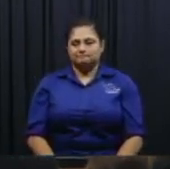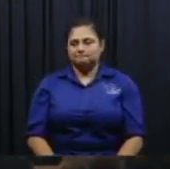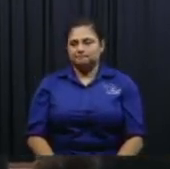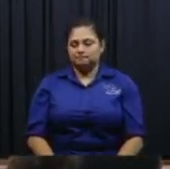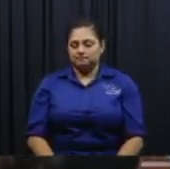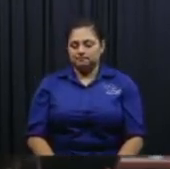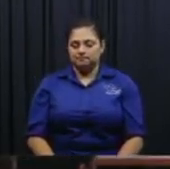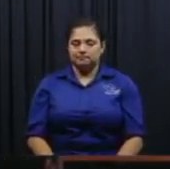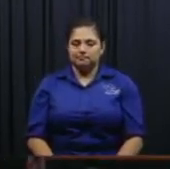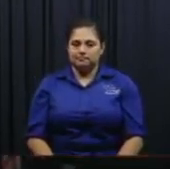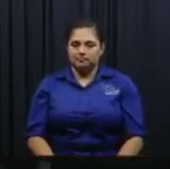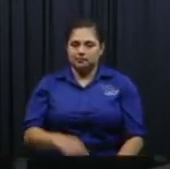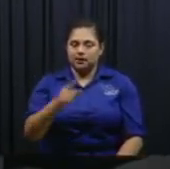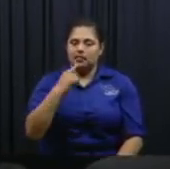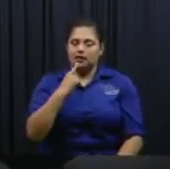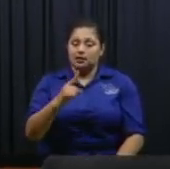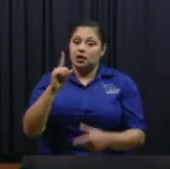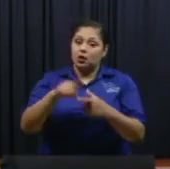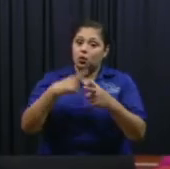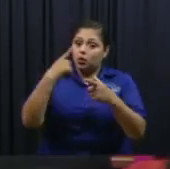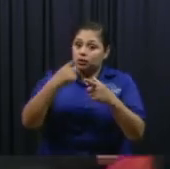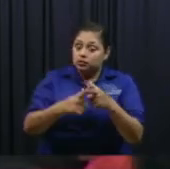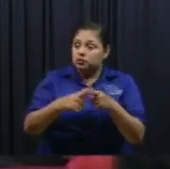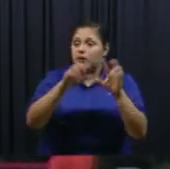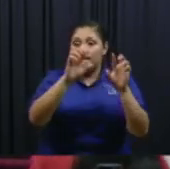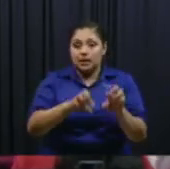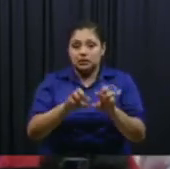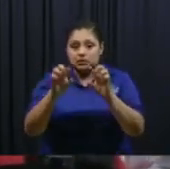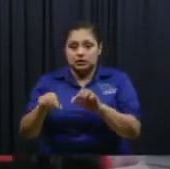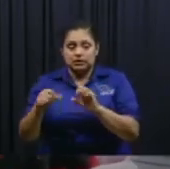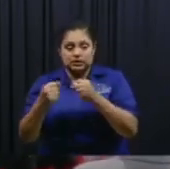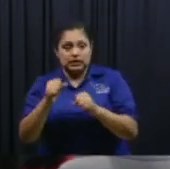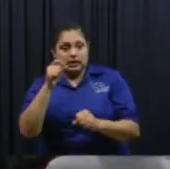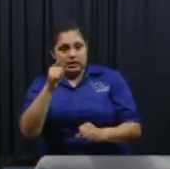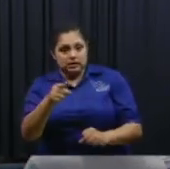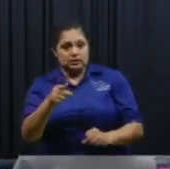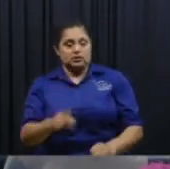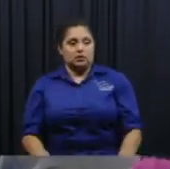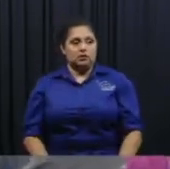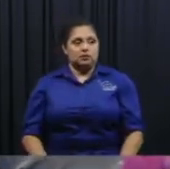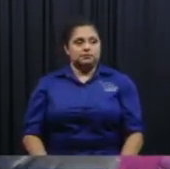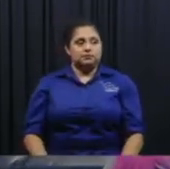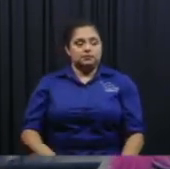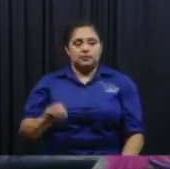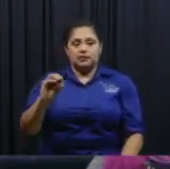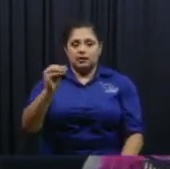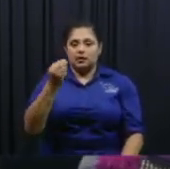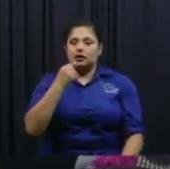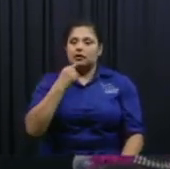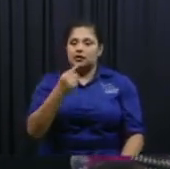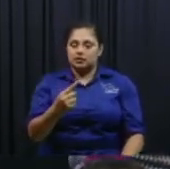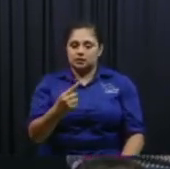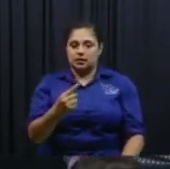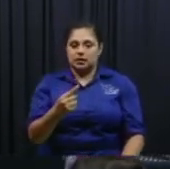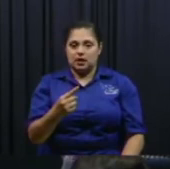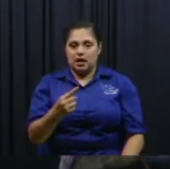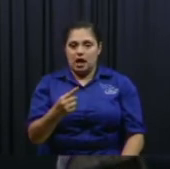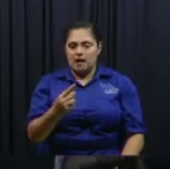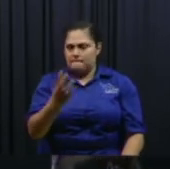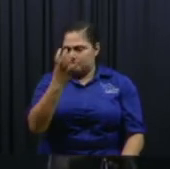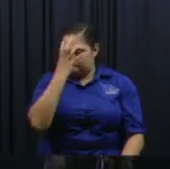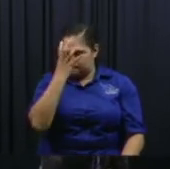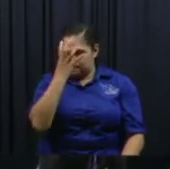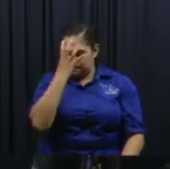y aquí dice que cuando cuando la gente hace eso diga bueno el que le dice el que le dice al